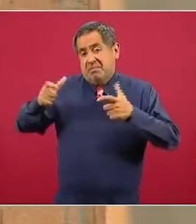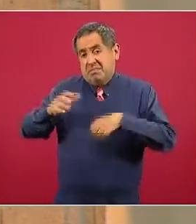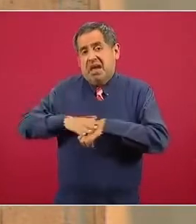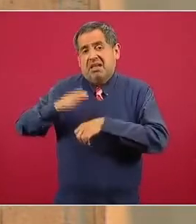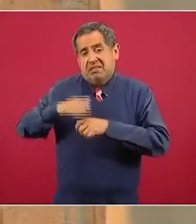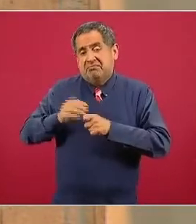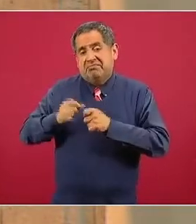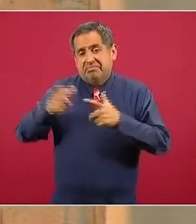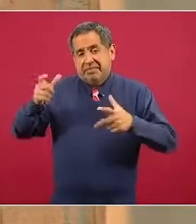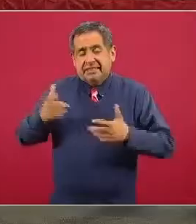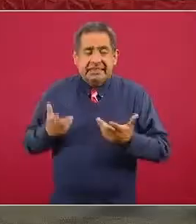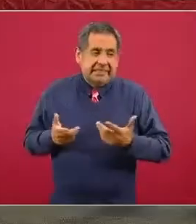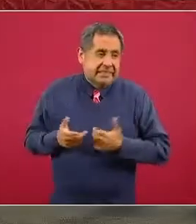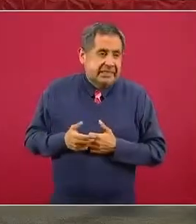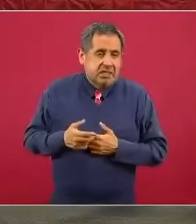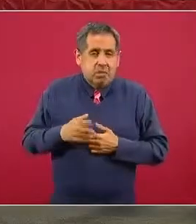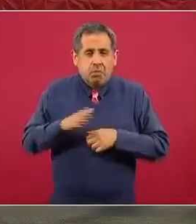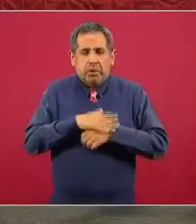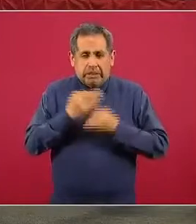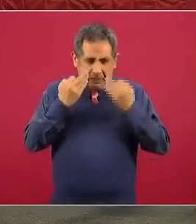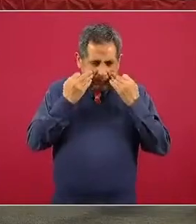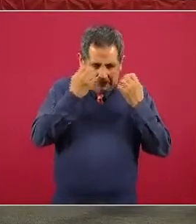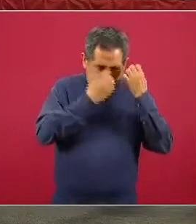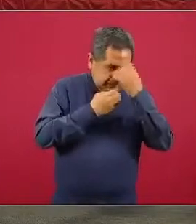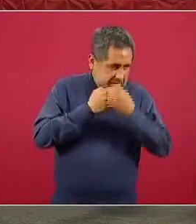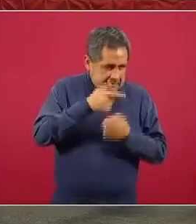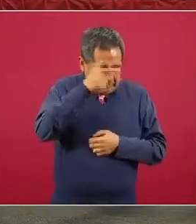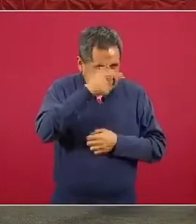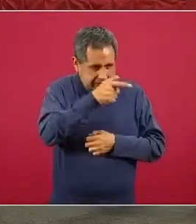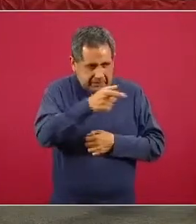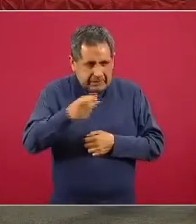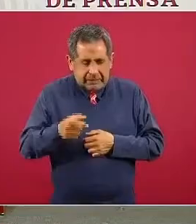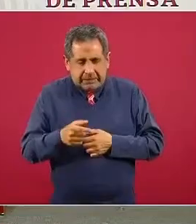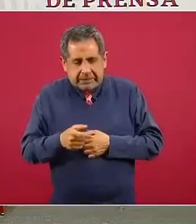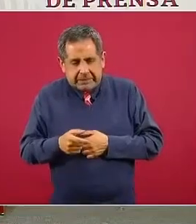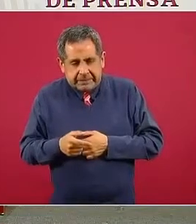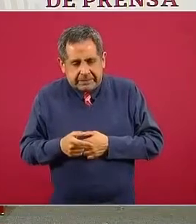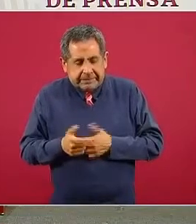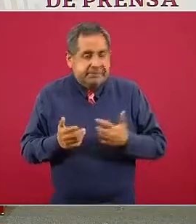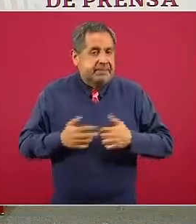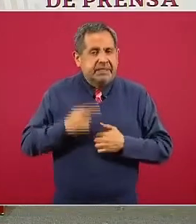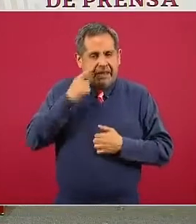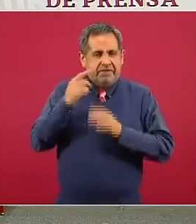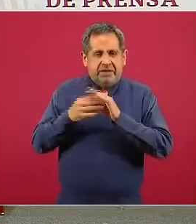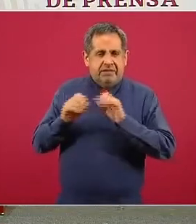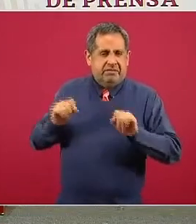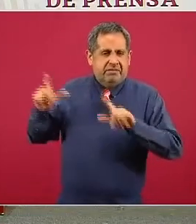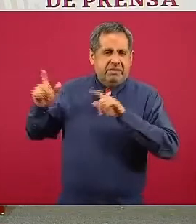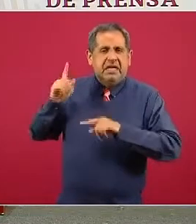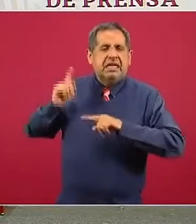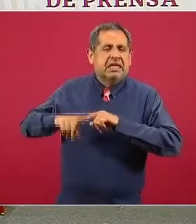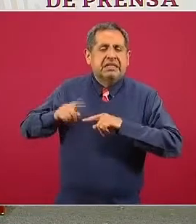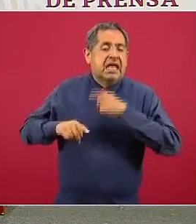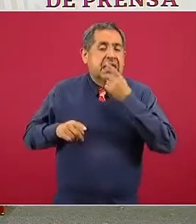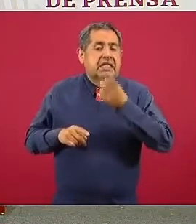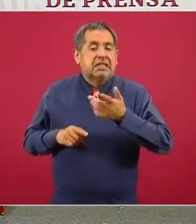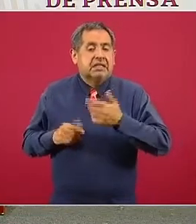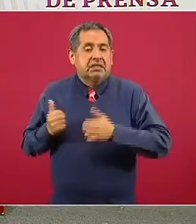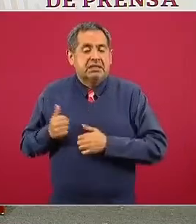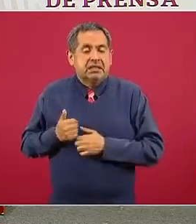precisamente lo vemos en función de la revisión de los diferentes indicadores. Los gráficos que vamos a ver a continuación